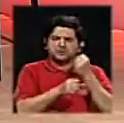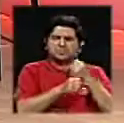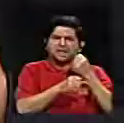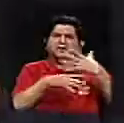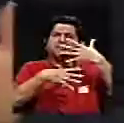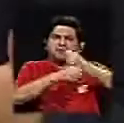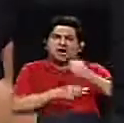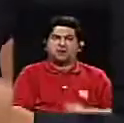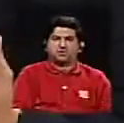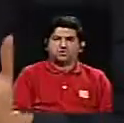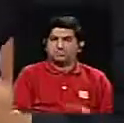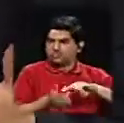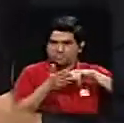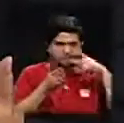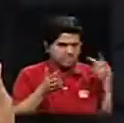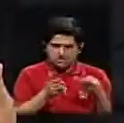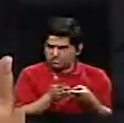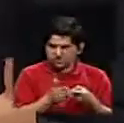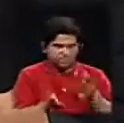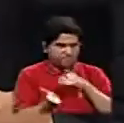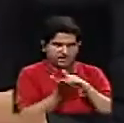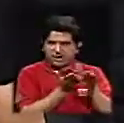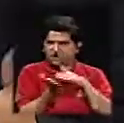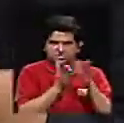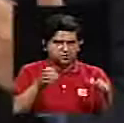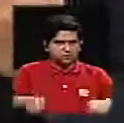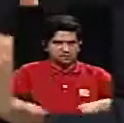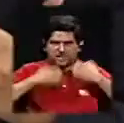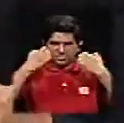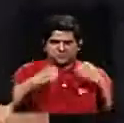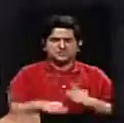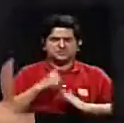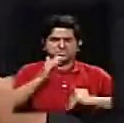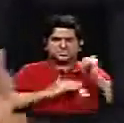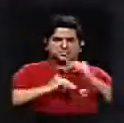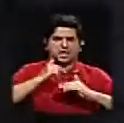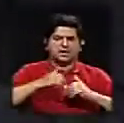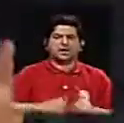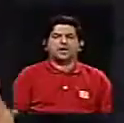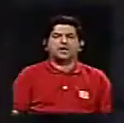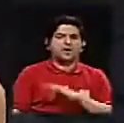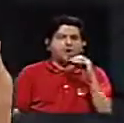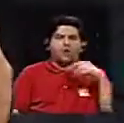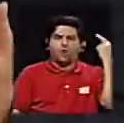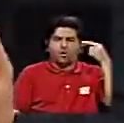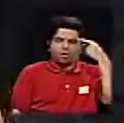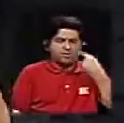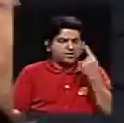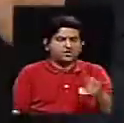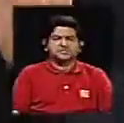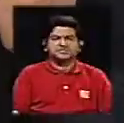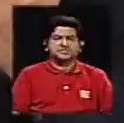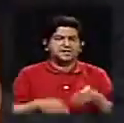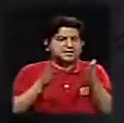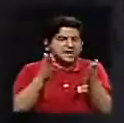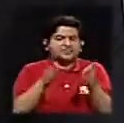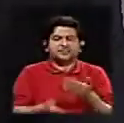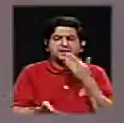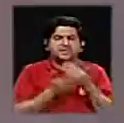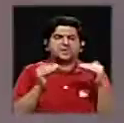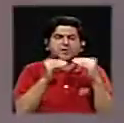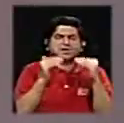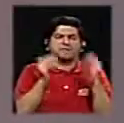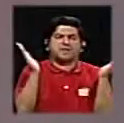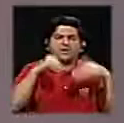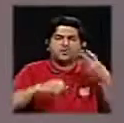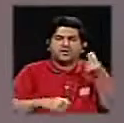Entonces, no es excusa lo que dicen constructores y el gobierno de que no hay plata para tener carreteras de buen nivel. No,